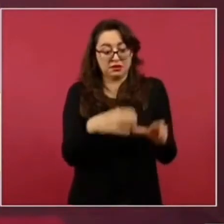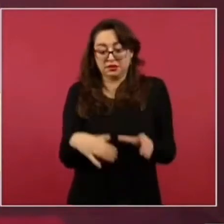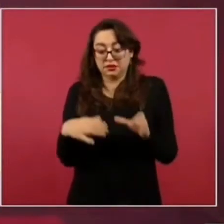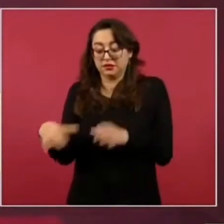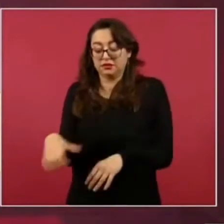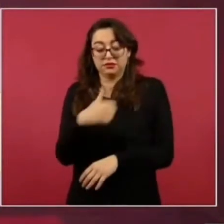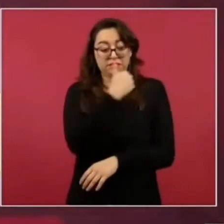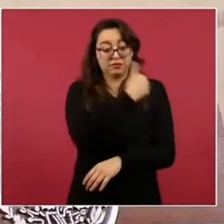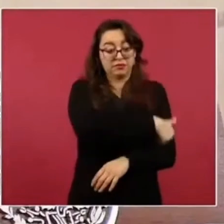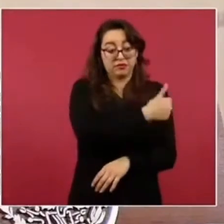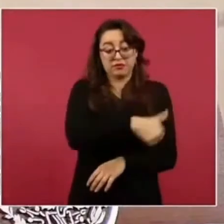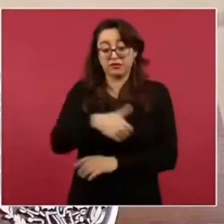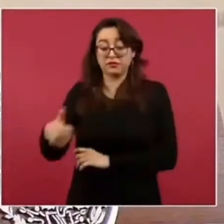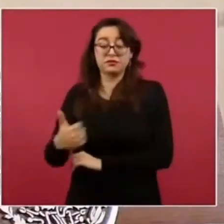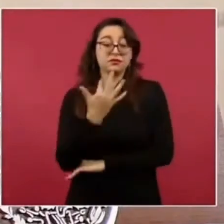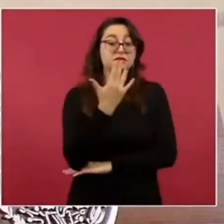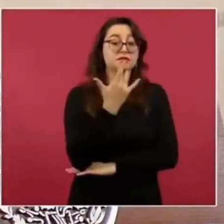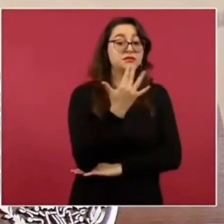Eso nada más